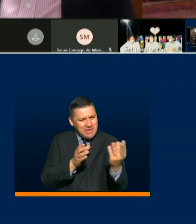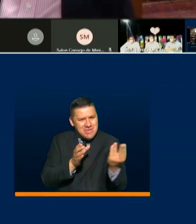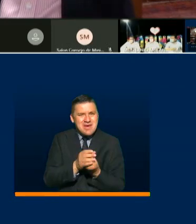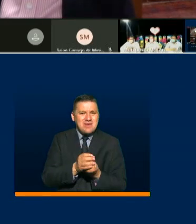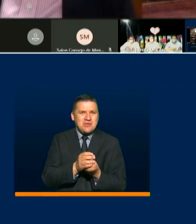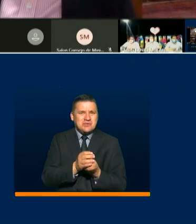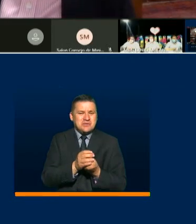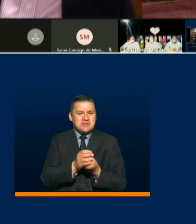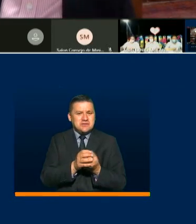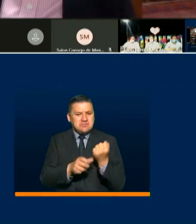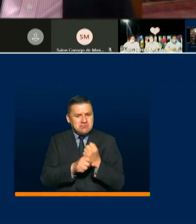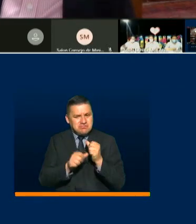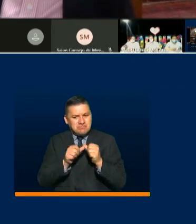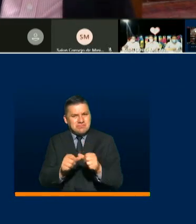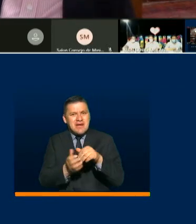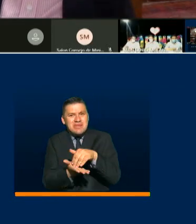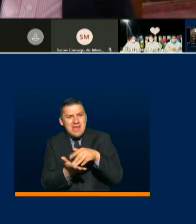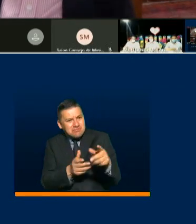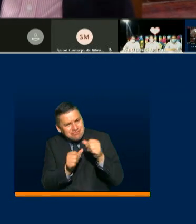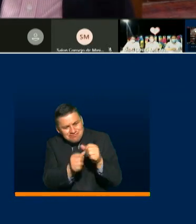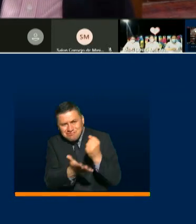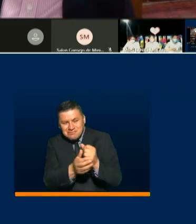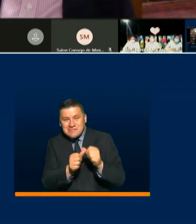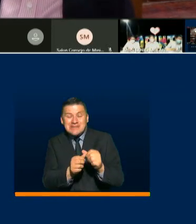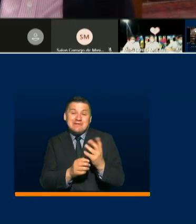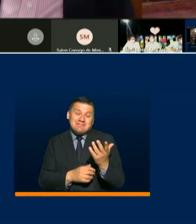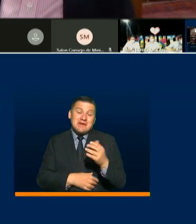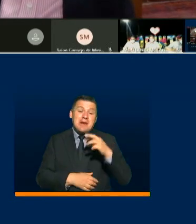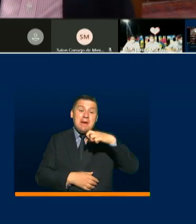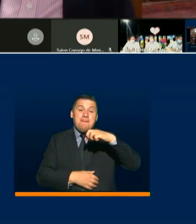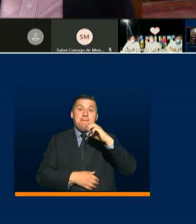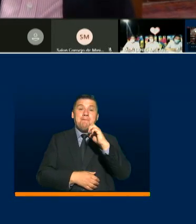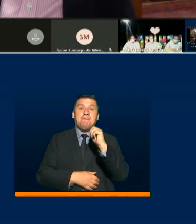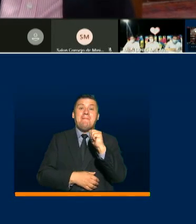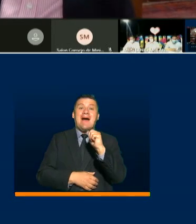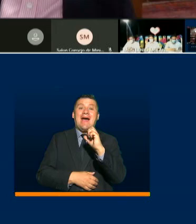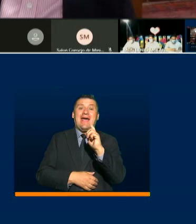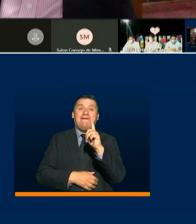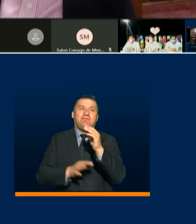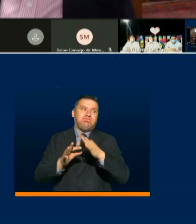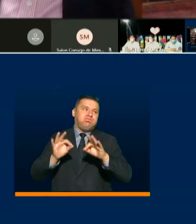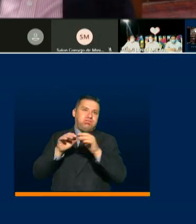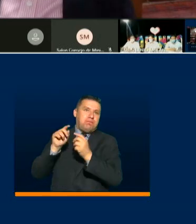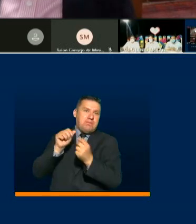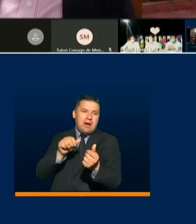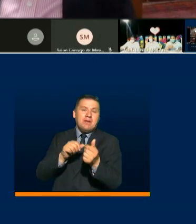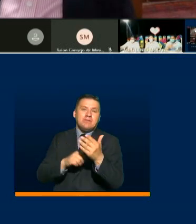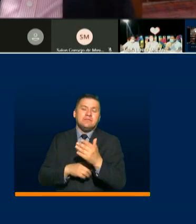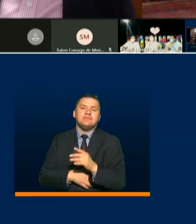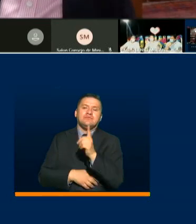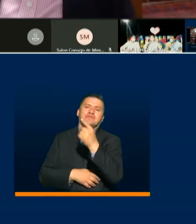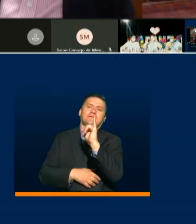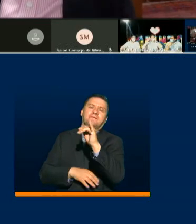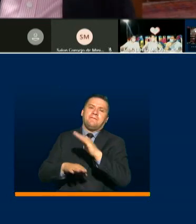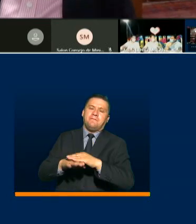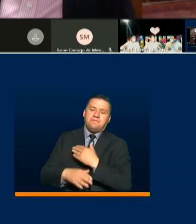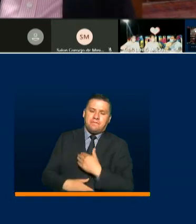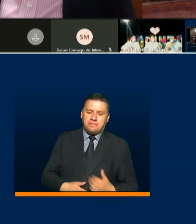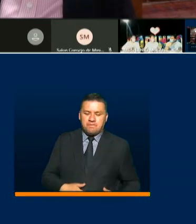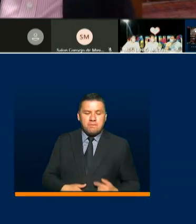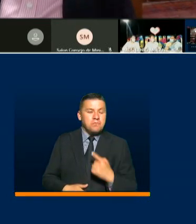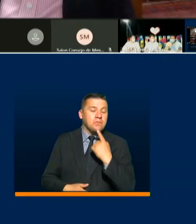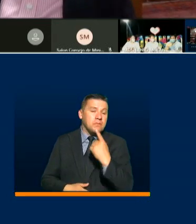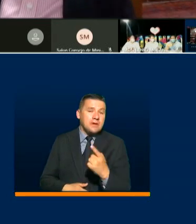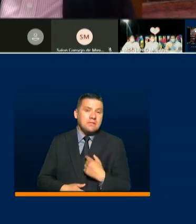y protejan empleos para los más vulnerables. Y en esto, pues, el PAEF ha sido tan importante. Y por último,